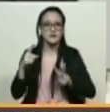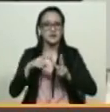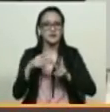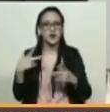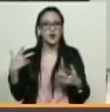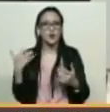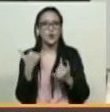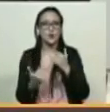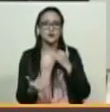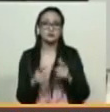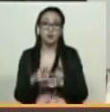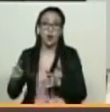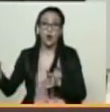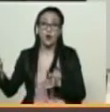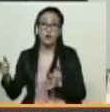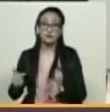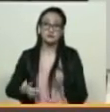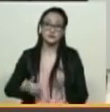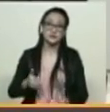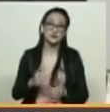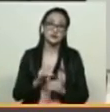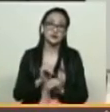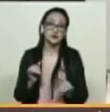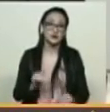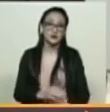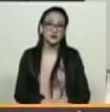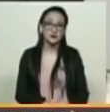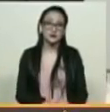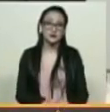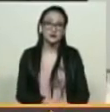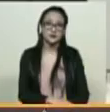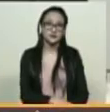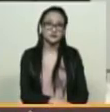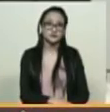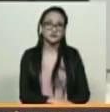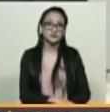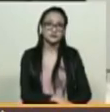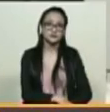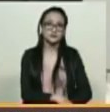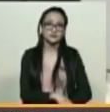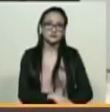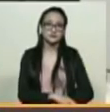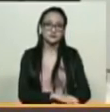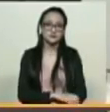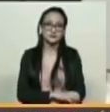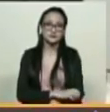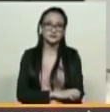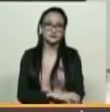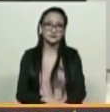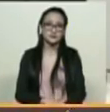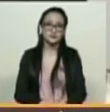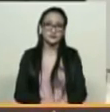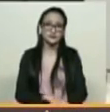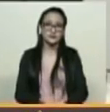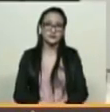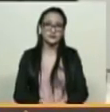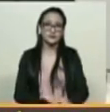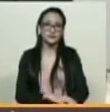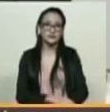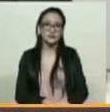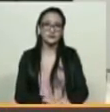va muy larga la rueda de prensa. ¿Tú quieres preguntar también? Gabriela González, adelante. Sí, bueno, Carlos, la dama